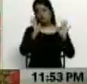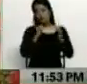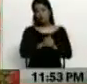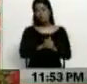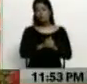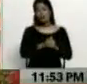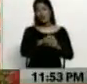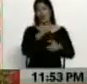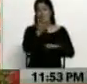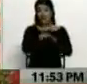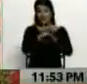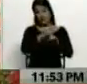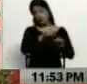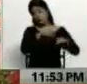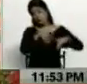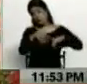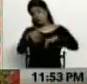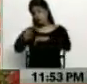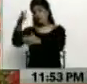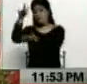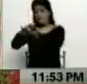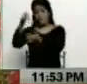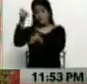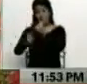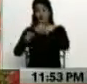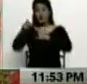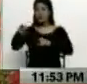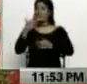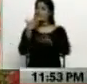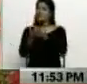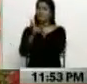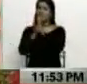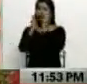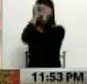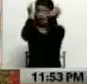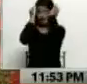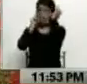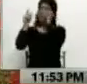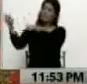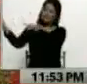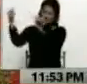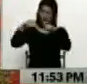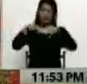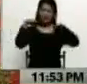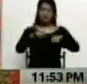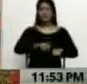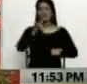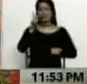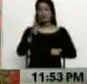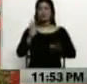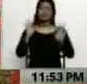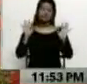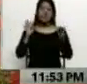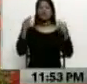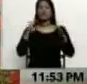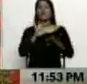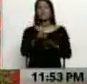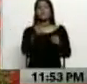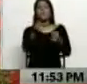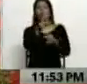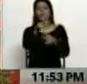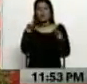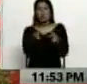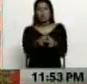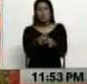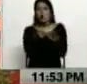Altamira en las Mercedes para entregar un papel solicitando la intervención de al mugre en Venezuela como siempre poca gente unas